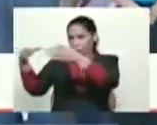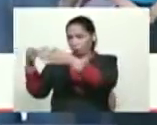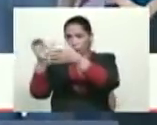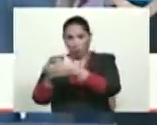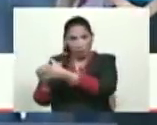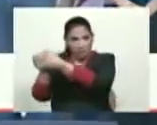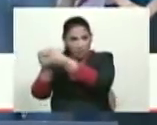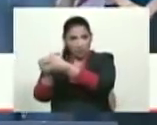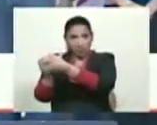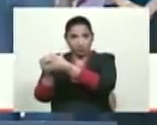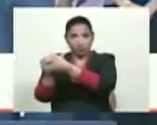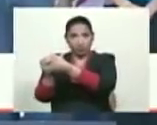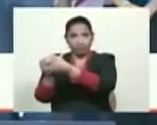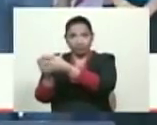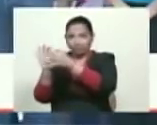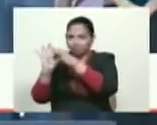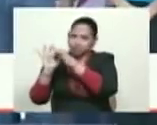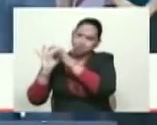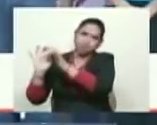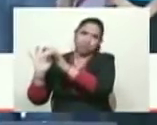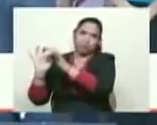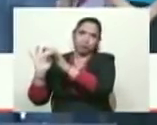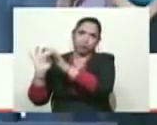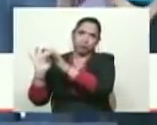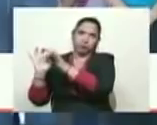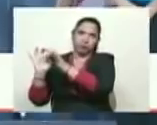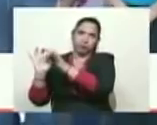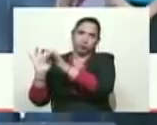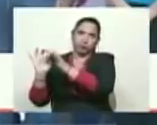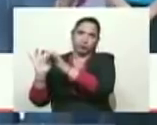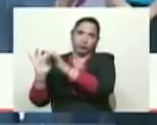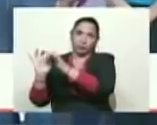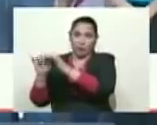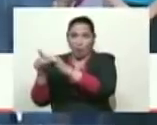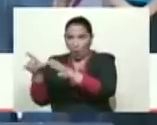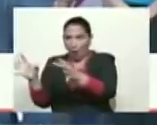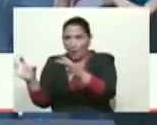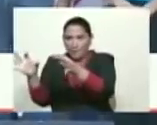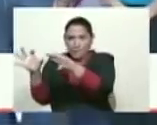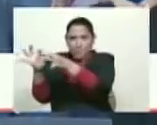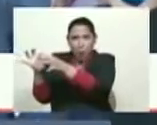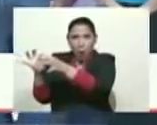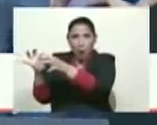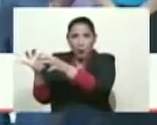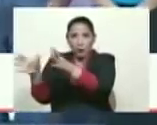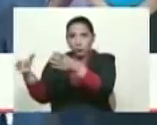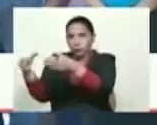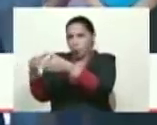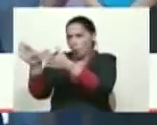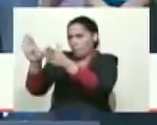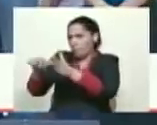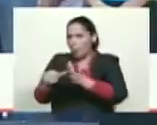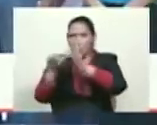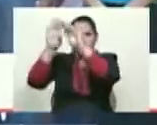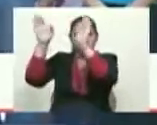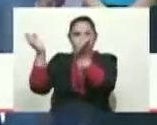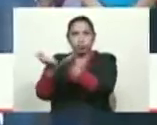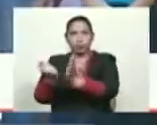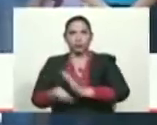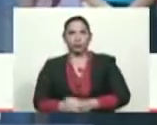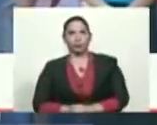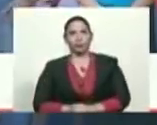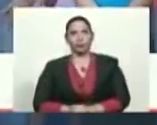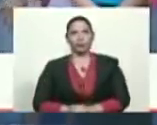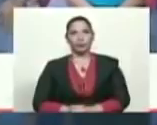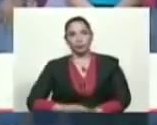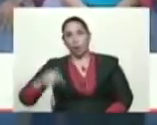con sus compinches, con sus aliados de bandas de ladrones del mundo,